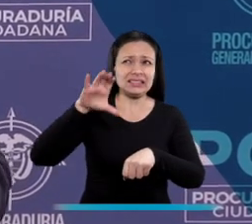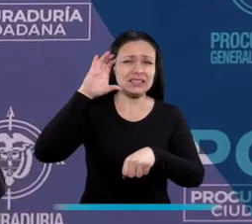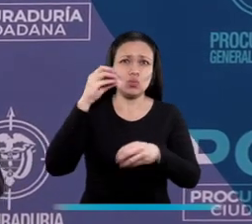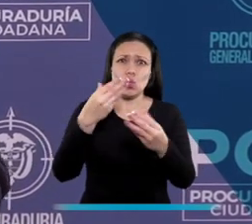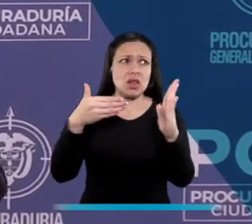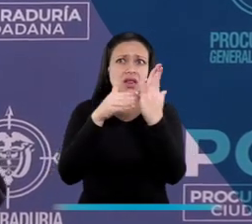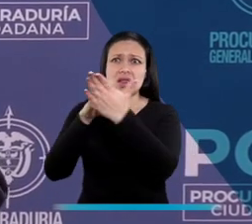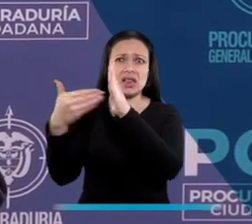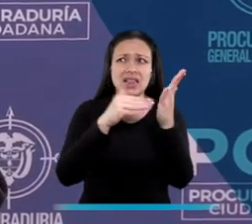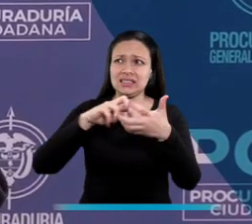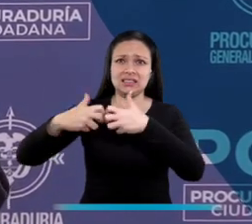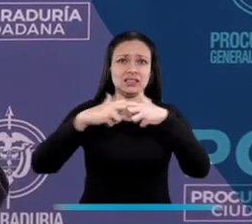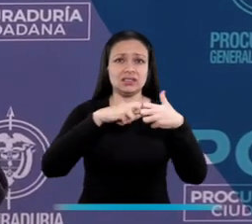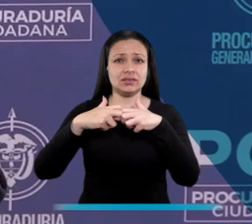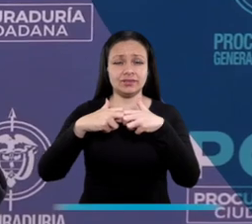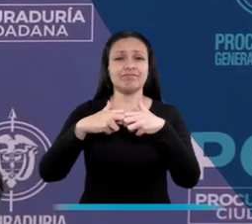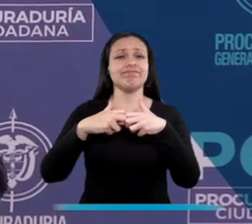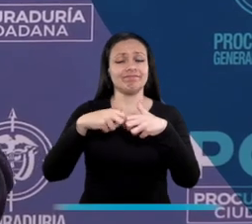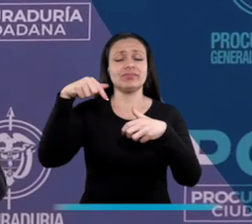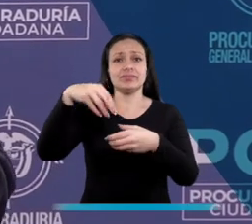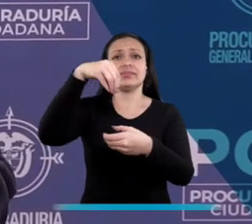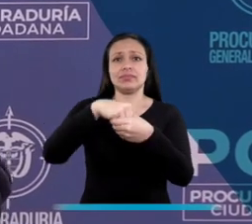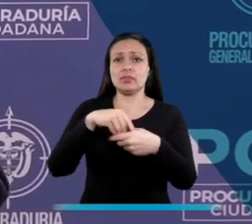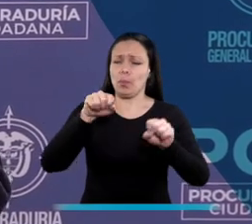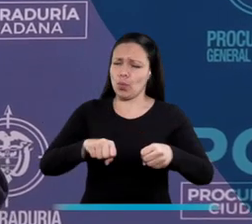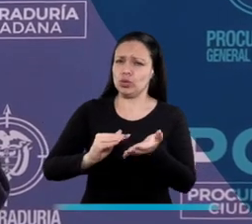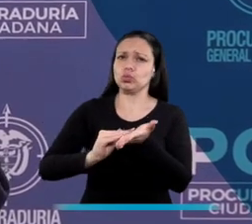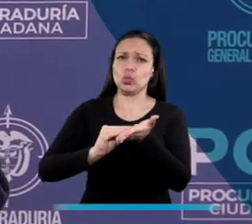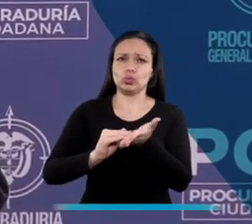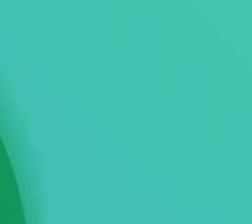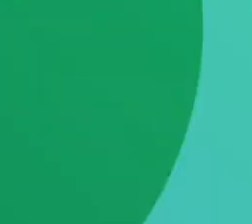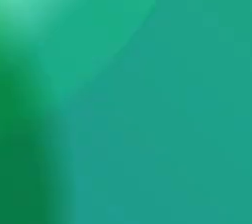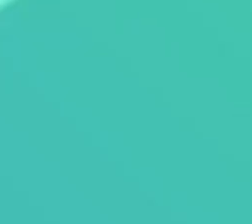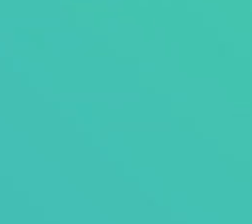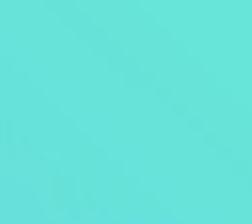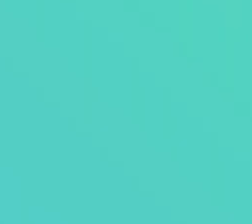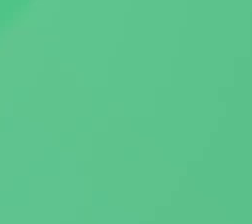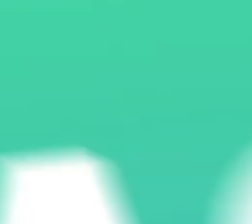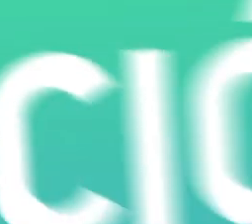tanto litigio y tanta conflictividad, está en materia de los métodos alternos de solución de conflictos.